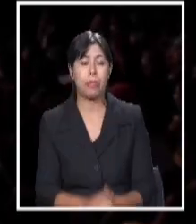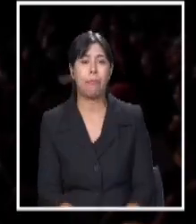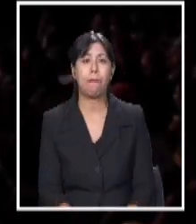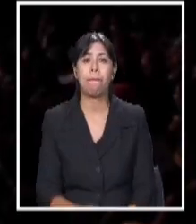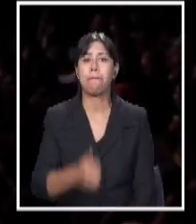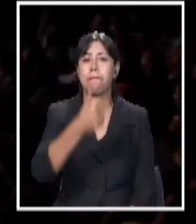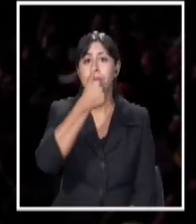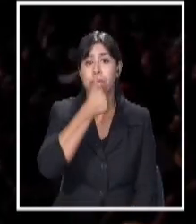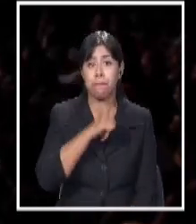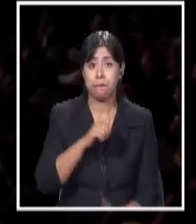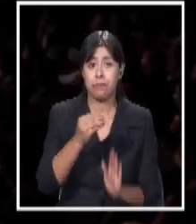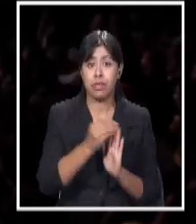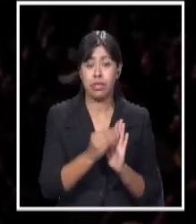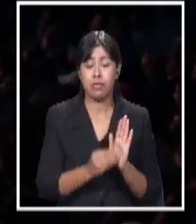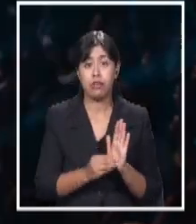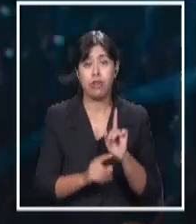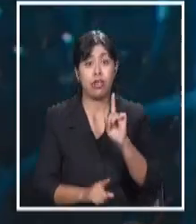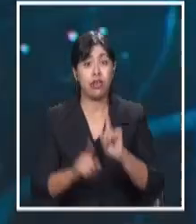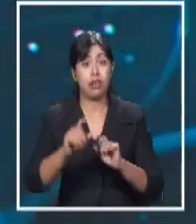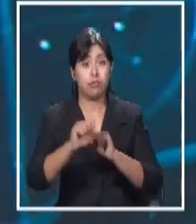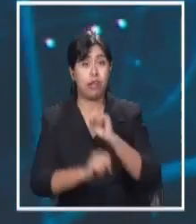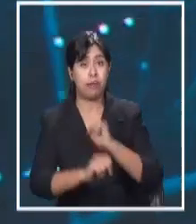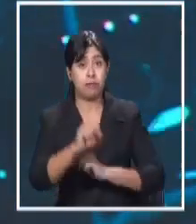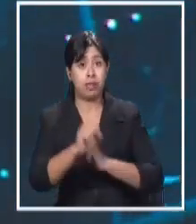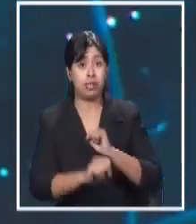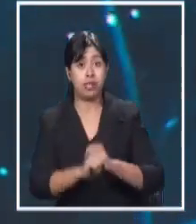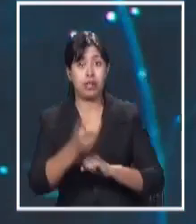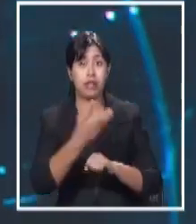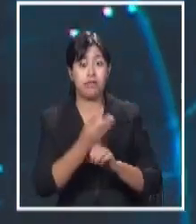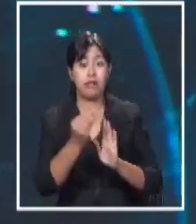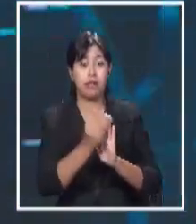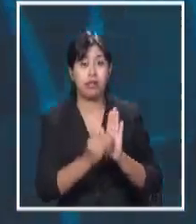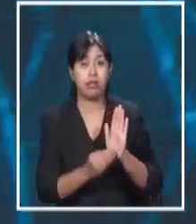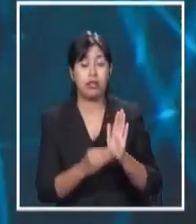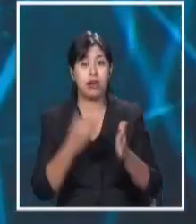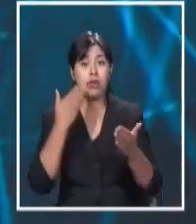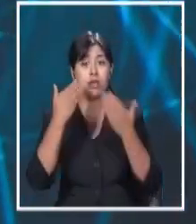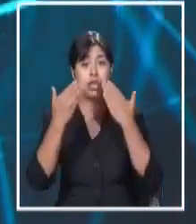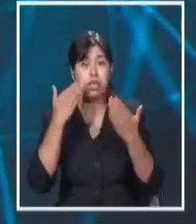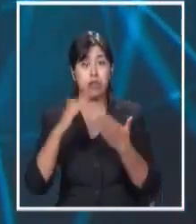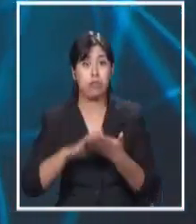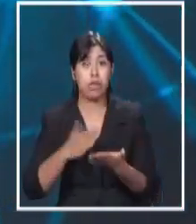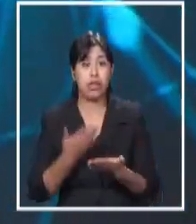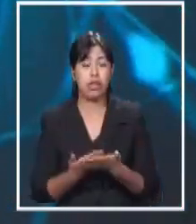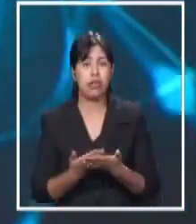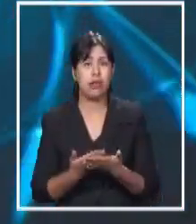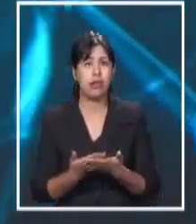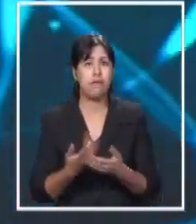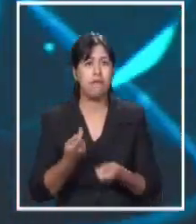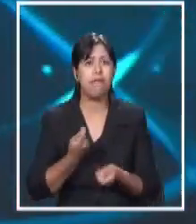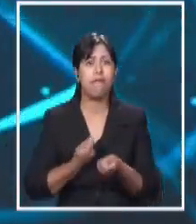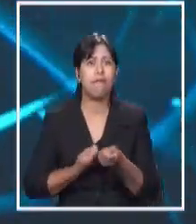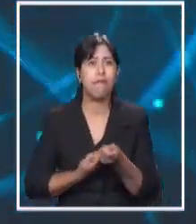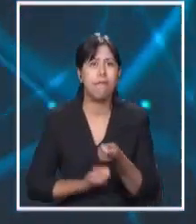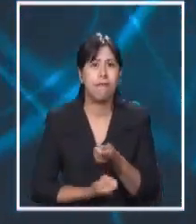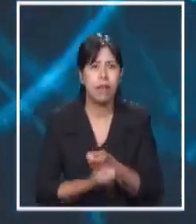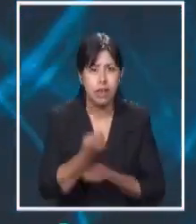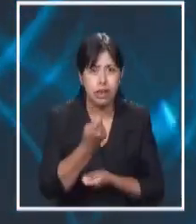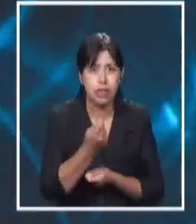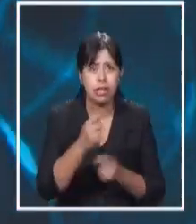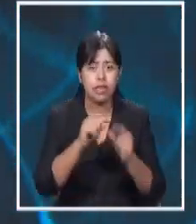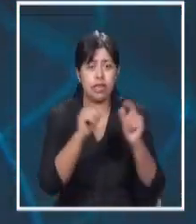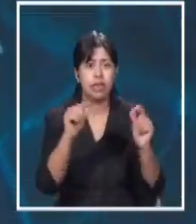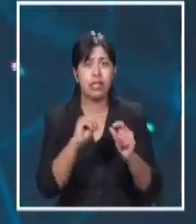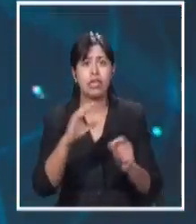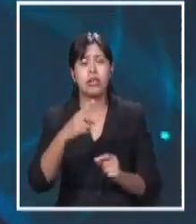privacidad de los datos. Hay empresas que tenían aplicaciones de salud mental que escandalosamente vendían las chats,